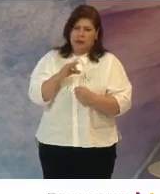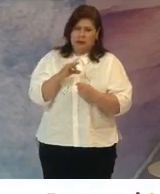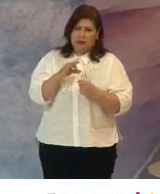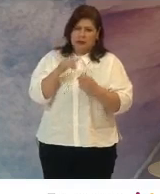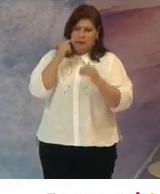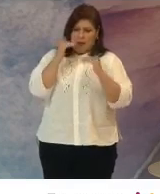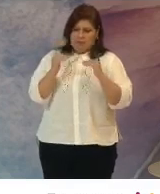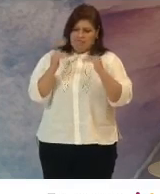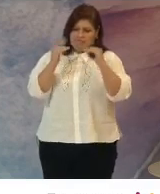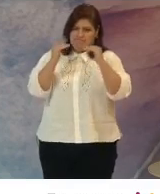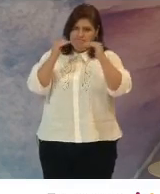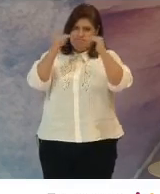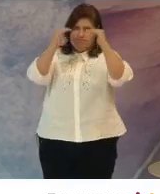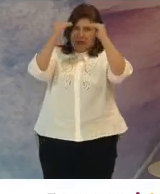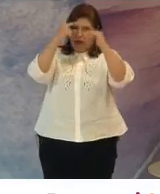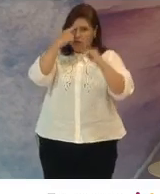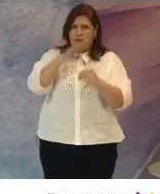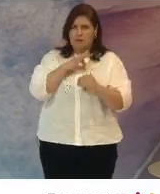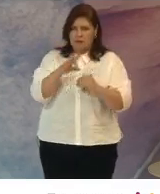capas más